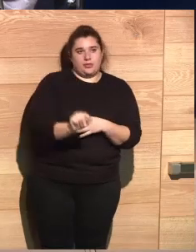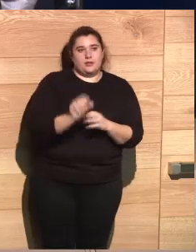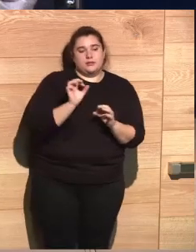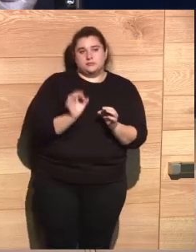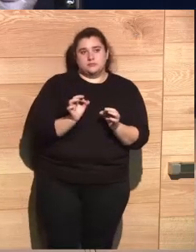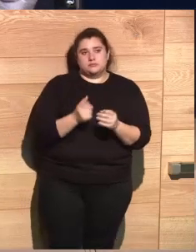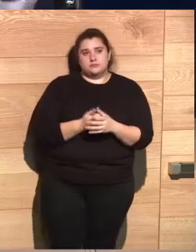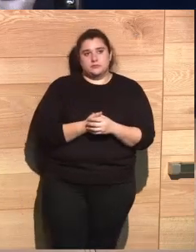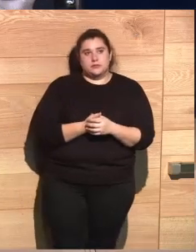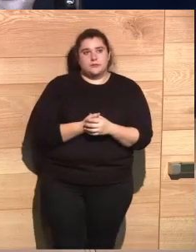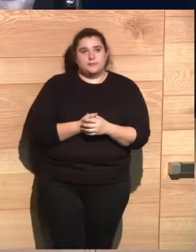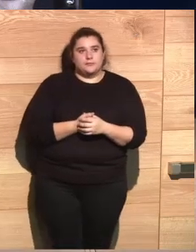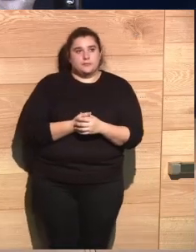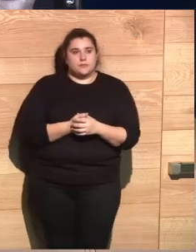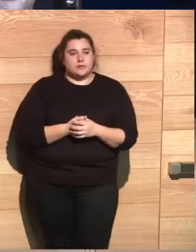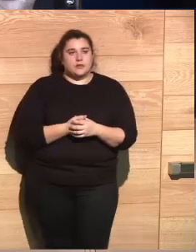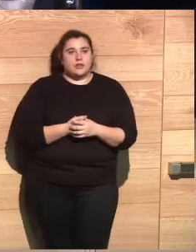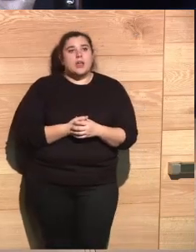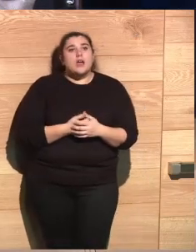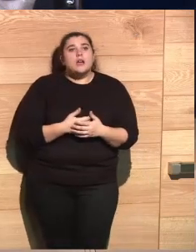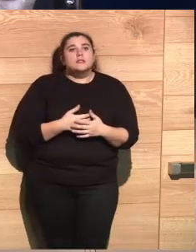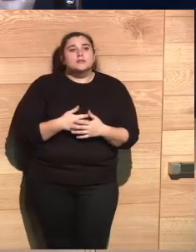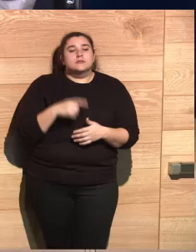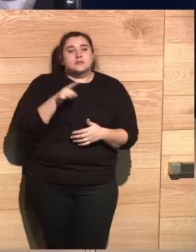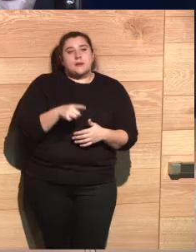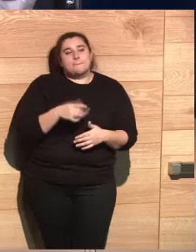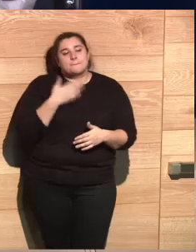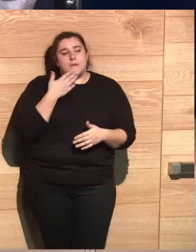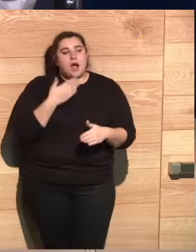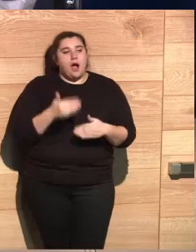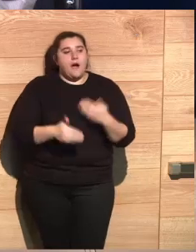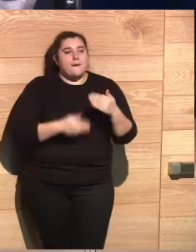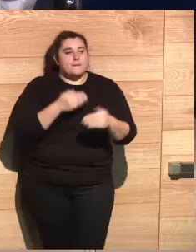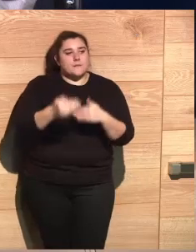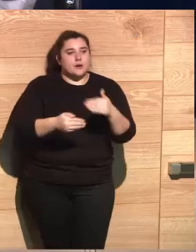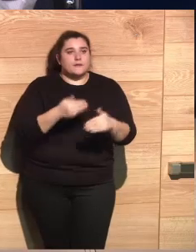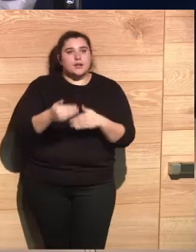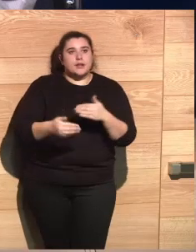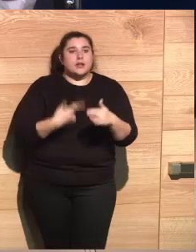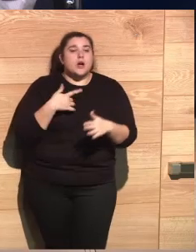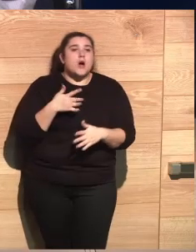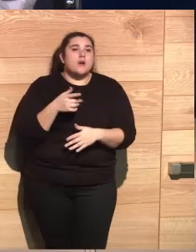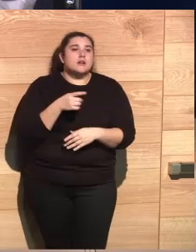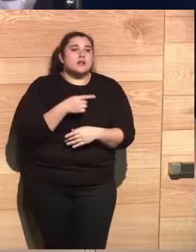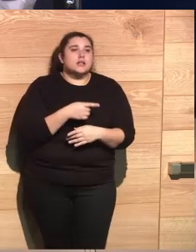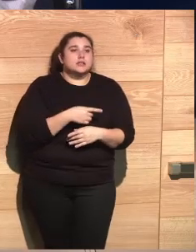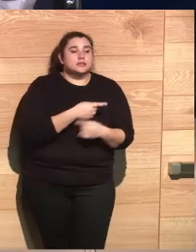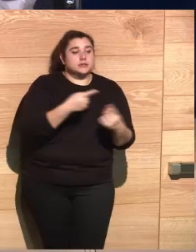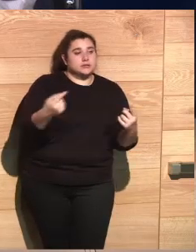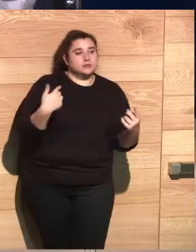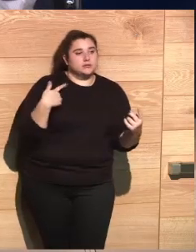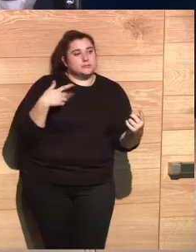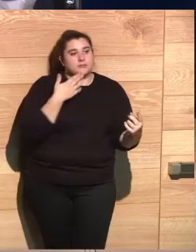¿Quién compró a Oculus? Y la capacidad de proceso que hay en los servidores ahora es lo suficientemente apropiada,